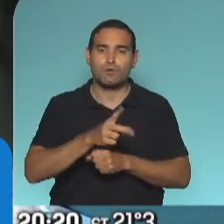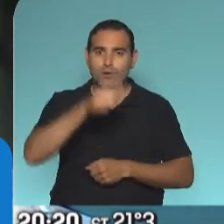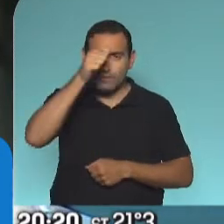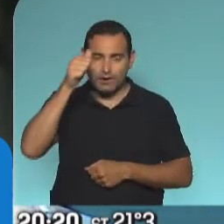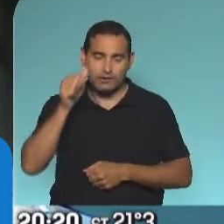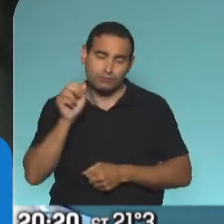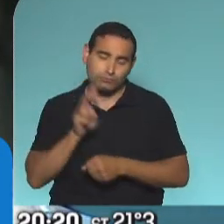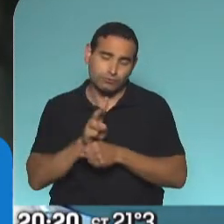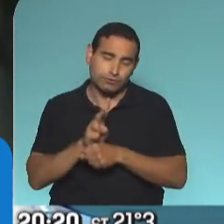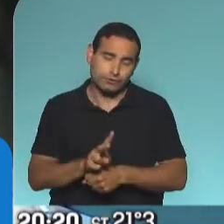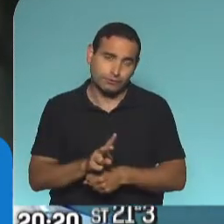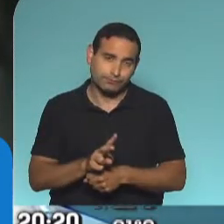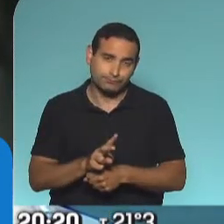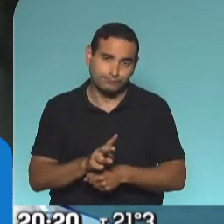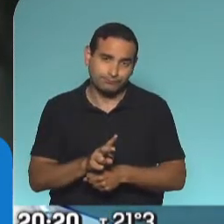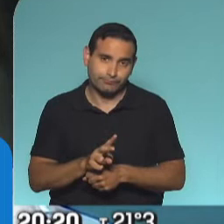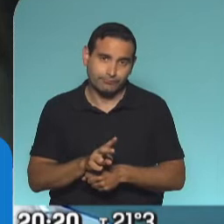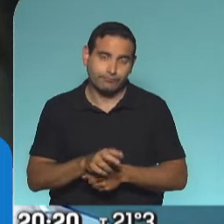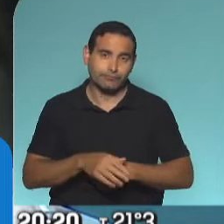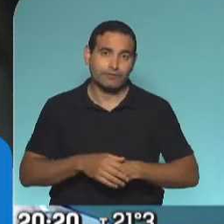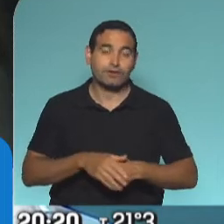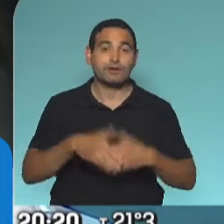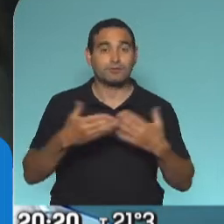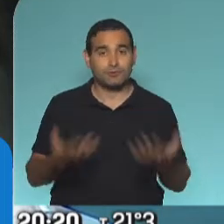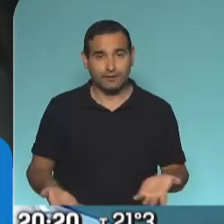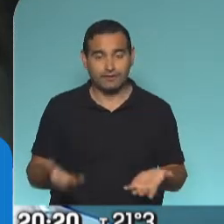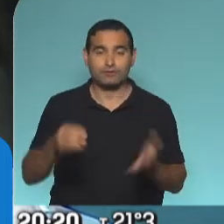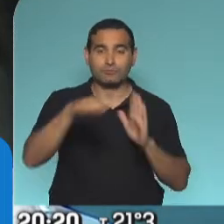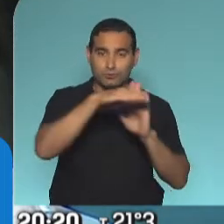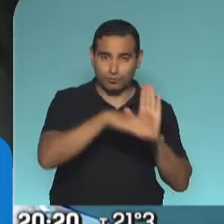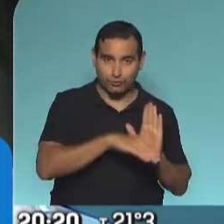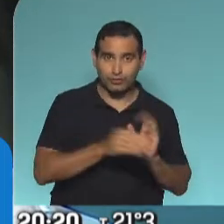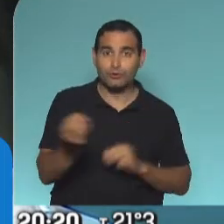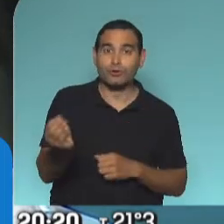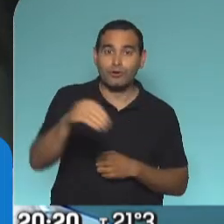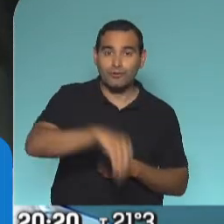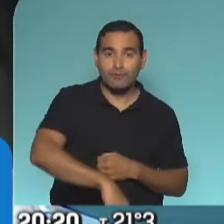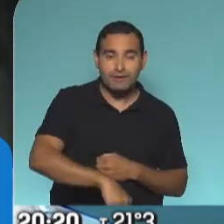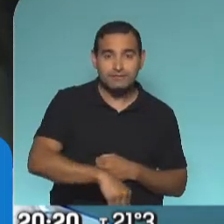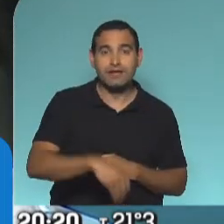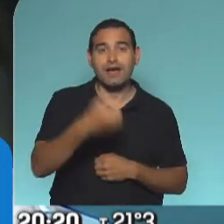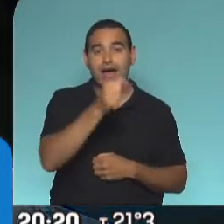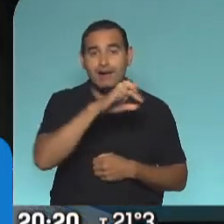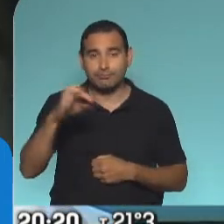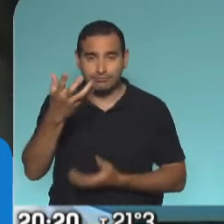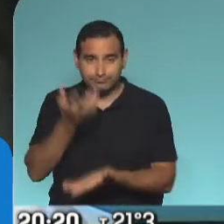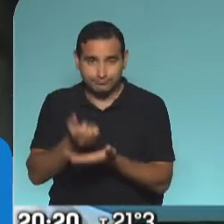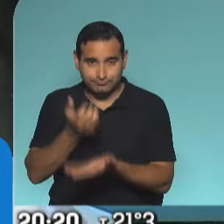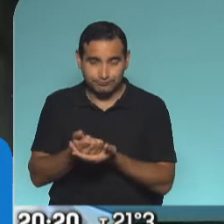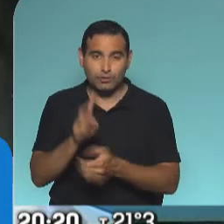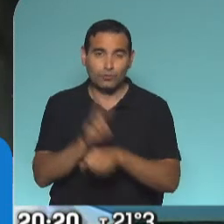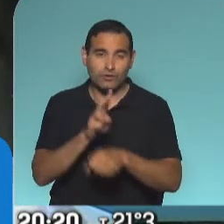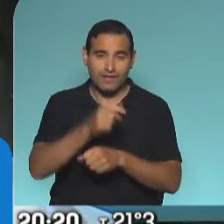protegido. Para eso, además de los protocolos, está la aplicación Cuidar Verano. Por eso